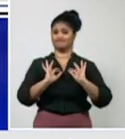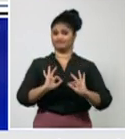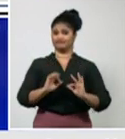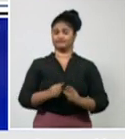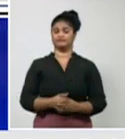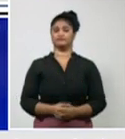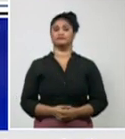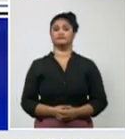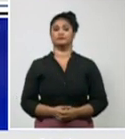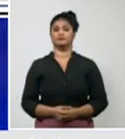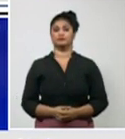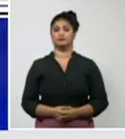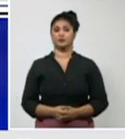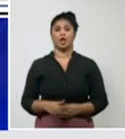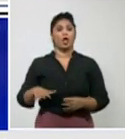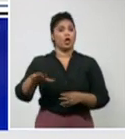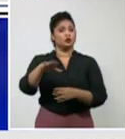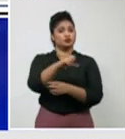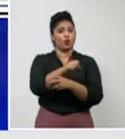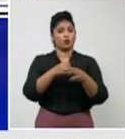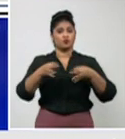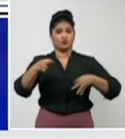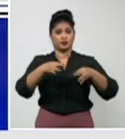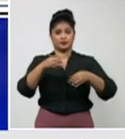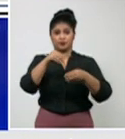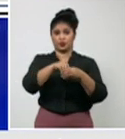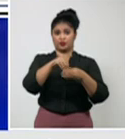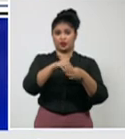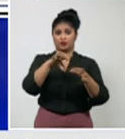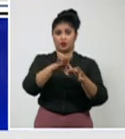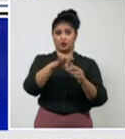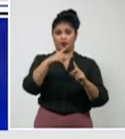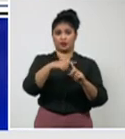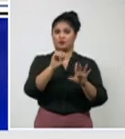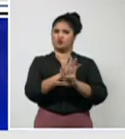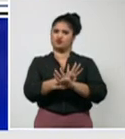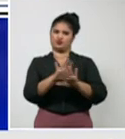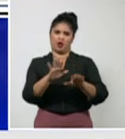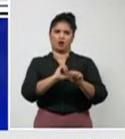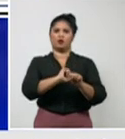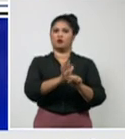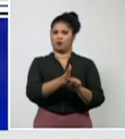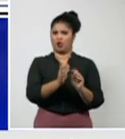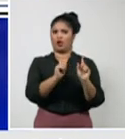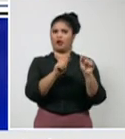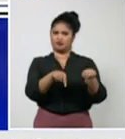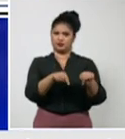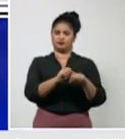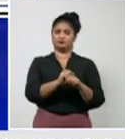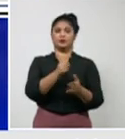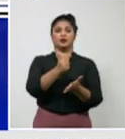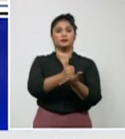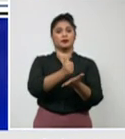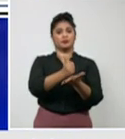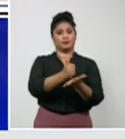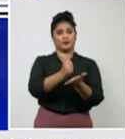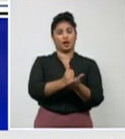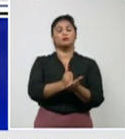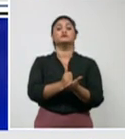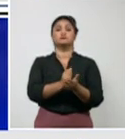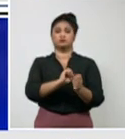sus municipios afectados, el municipio cabecera y los territorios fronterizos con la